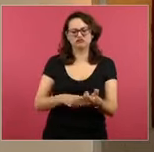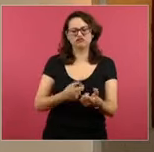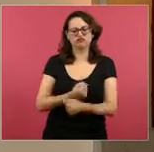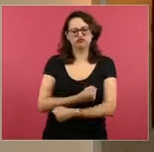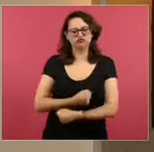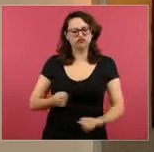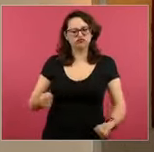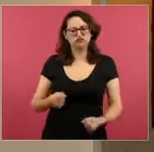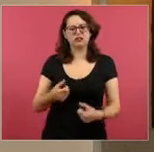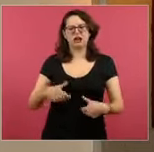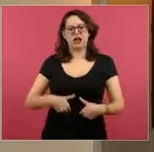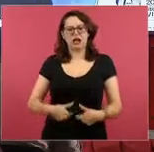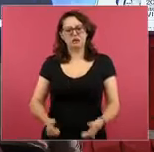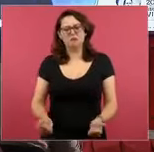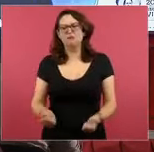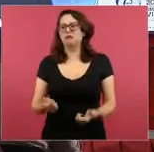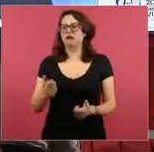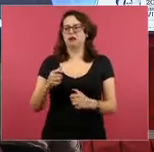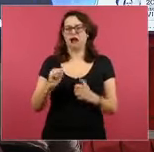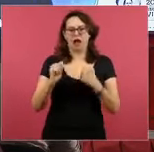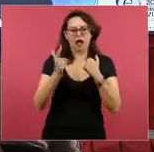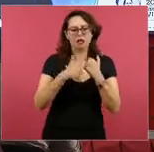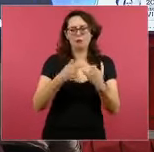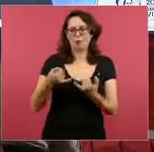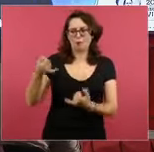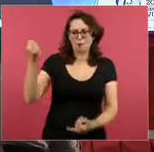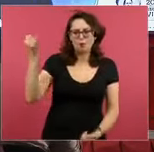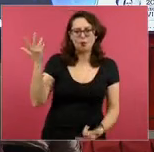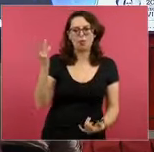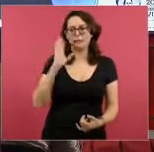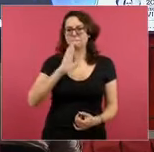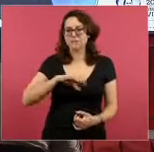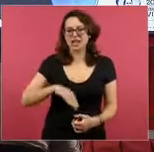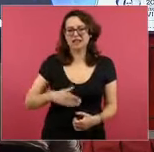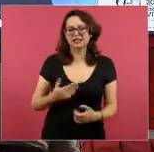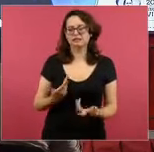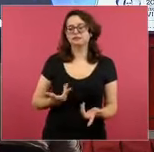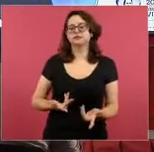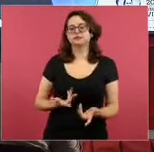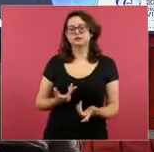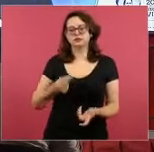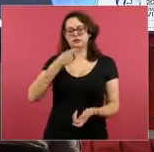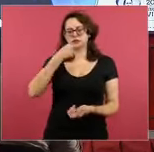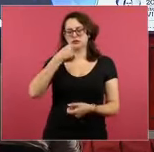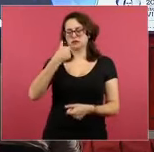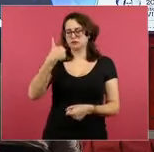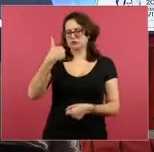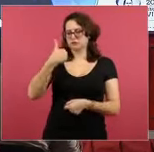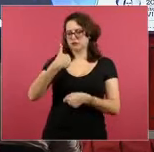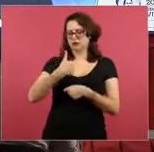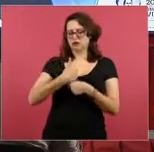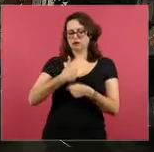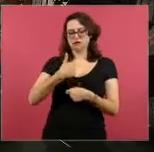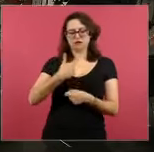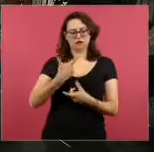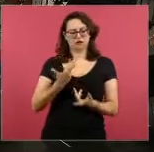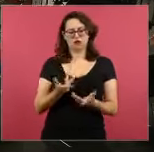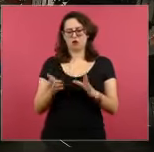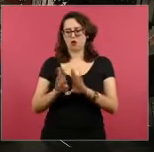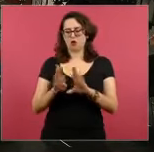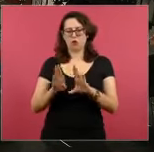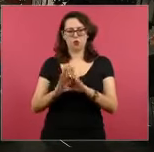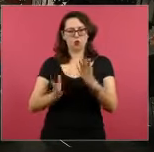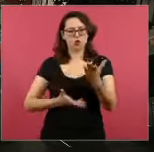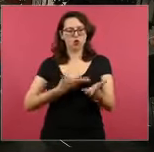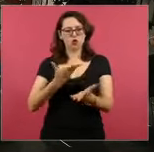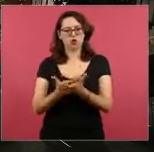creativas que se geste desde los niños, que los niños sean partícipes de la comunidad, identifiquen estas problemáticas y ellos puedan proponerlas,